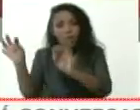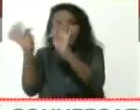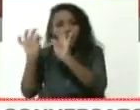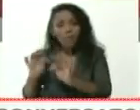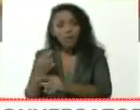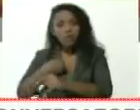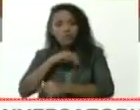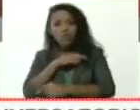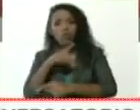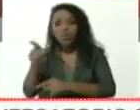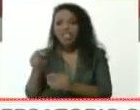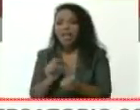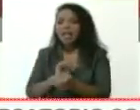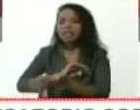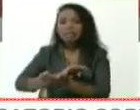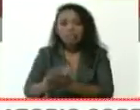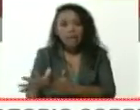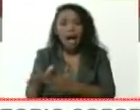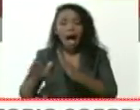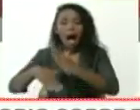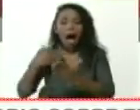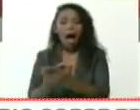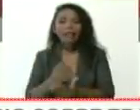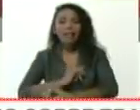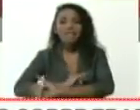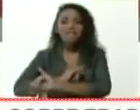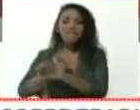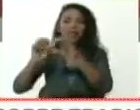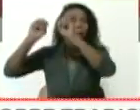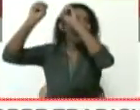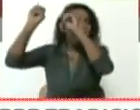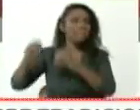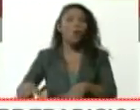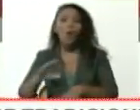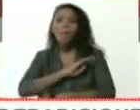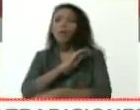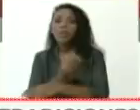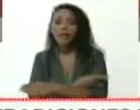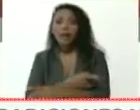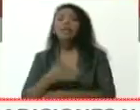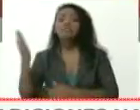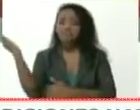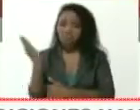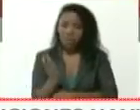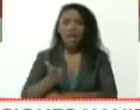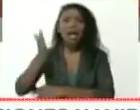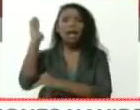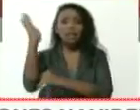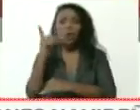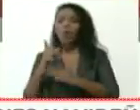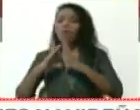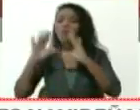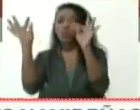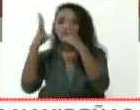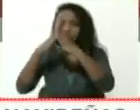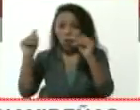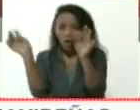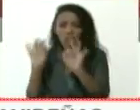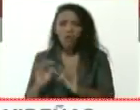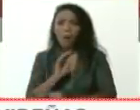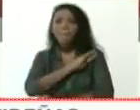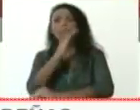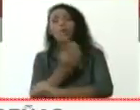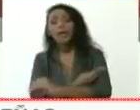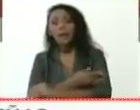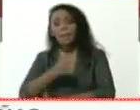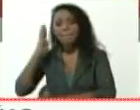se desgasten hasta que se vayan del poder. Vienen sanciones de todo tipo, y ahí están, antes de ayer, sancionaron a